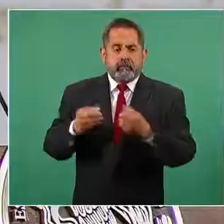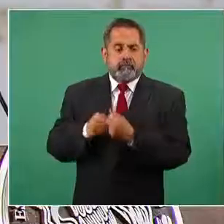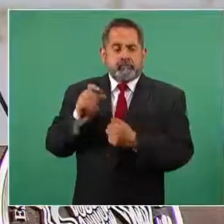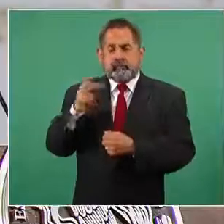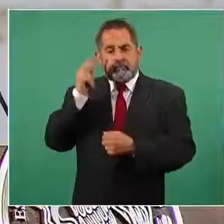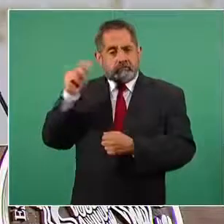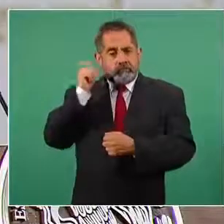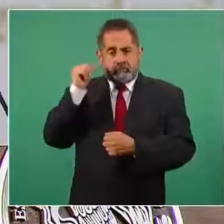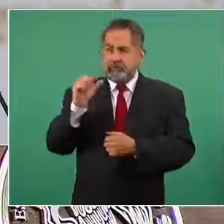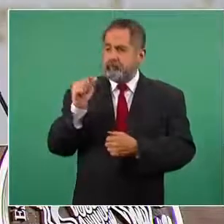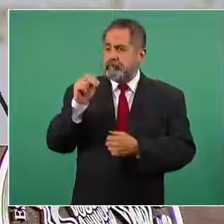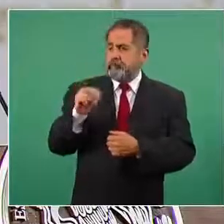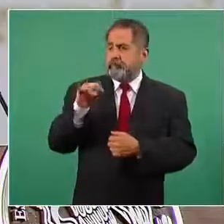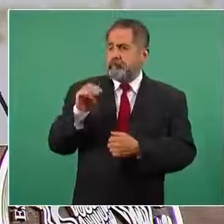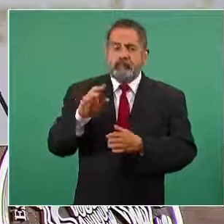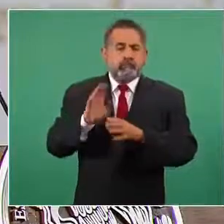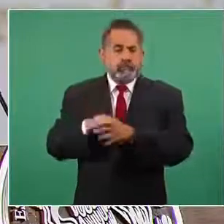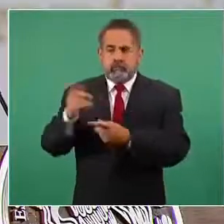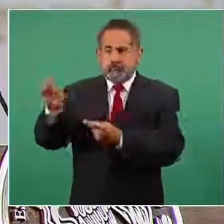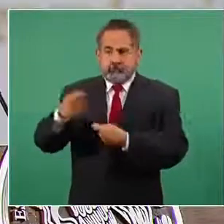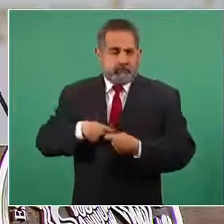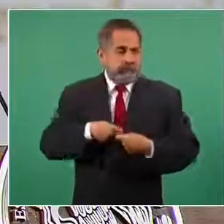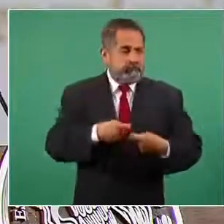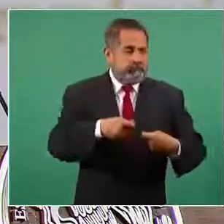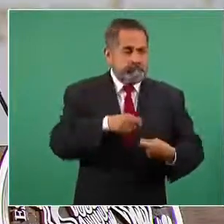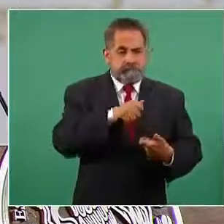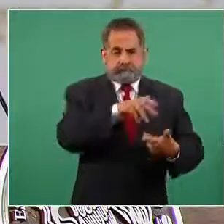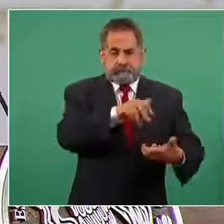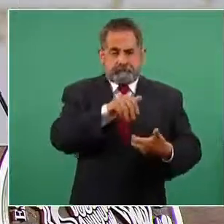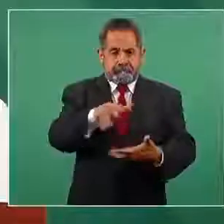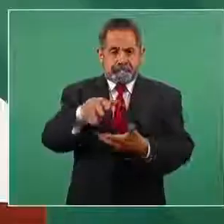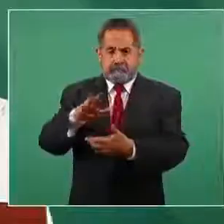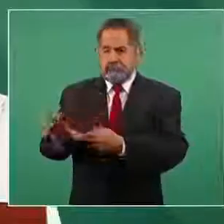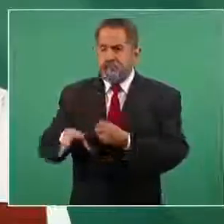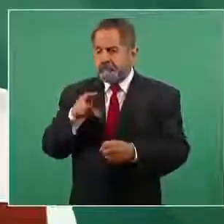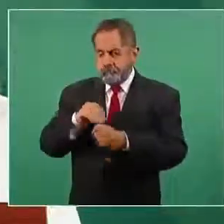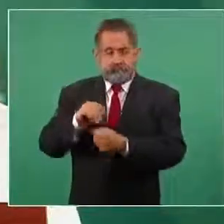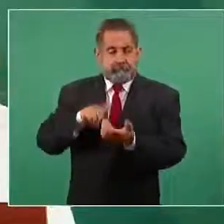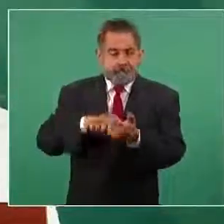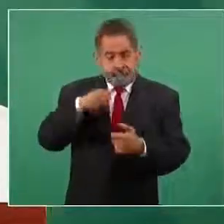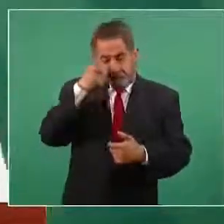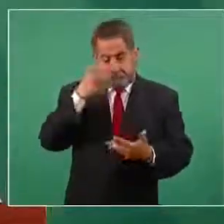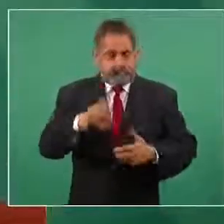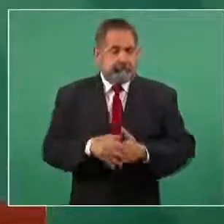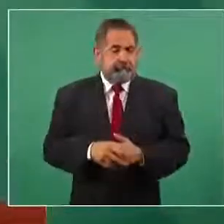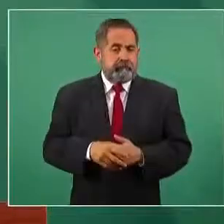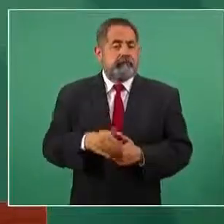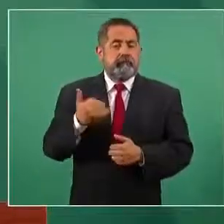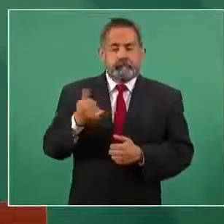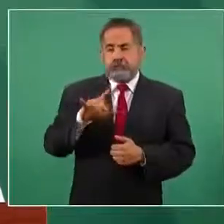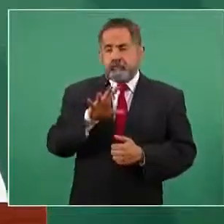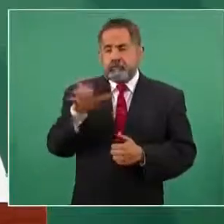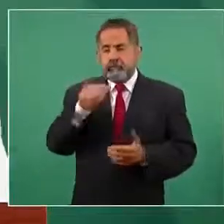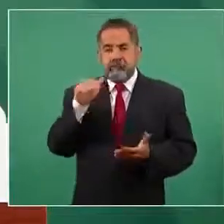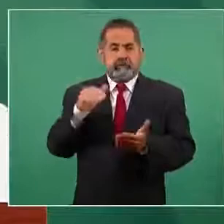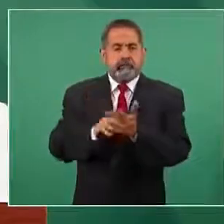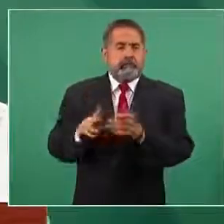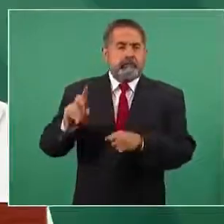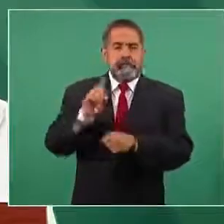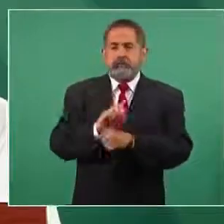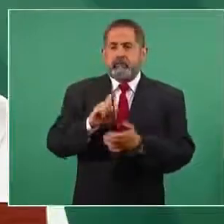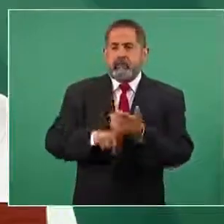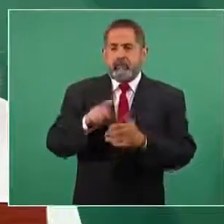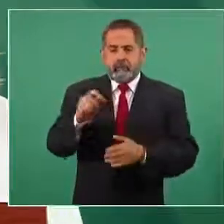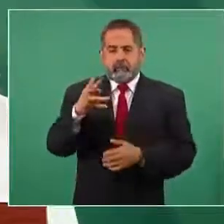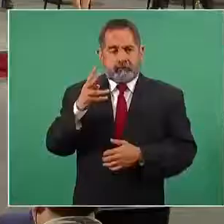que están ya entregadas al país, envasadas en México, y 500.000 de vacunas el 24 de